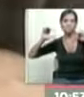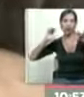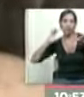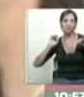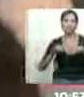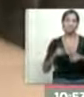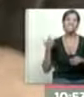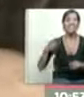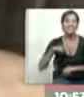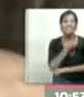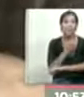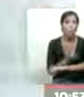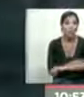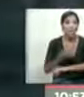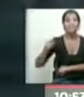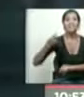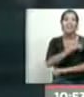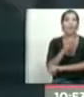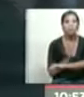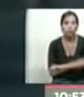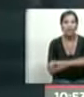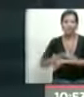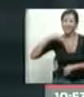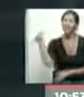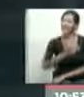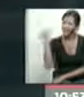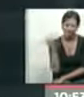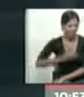¡Tienes el poder! ¡Tienes el poder!